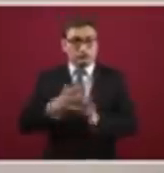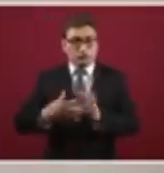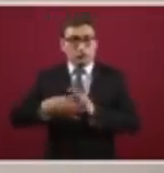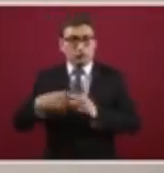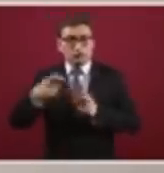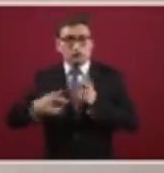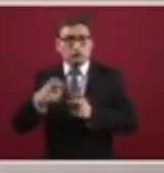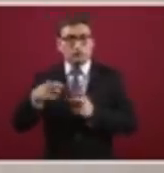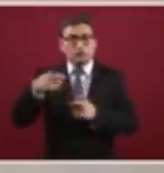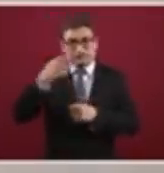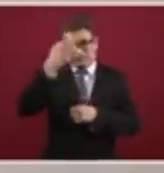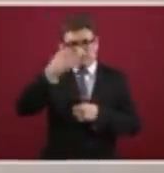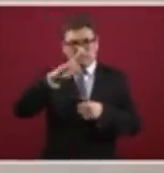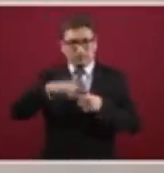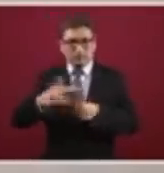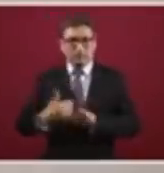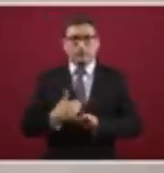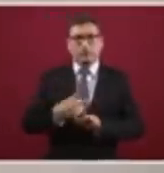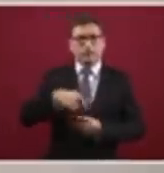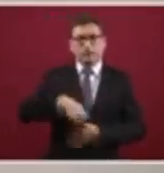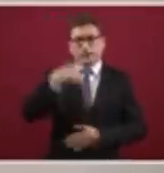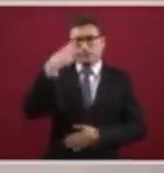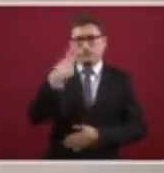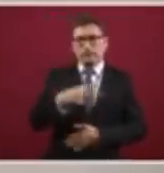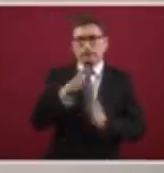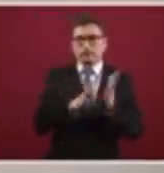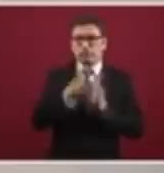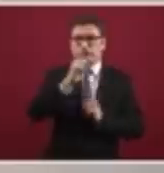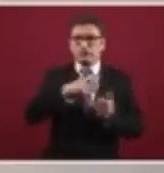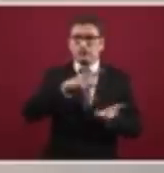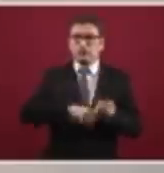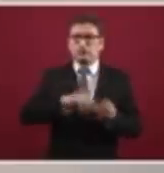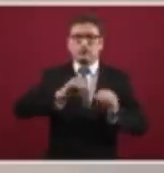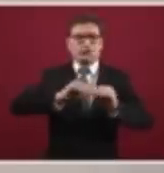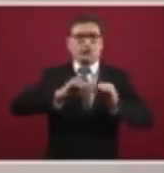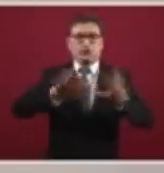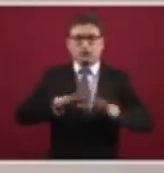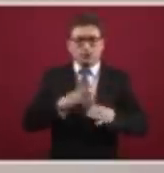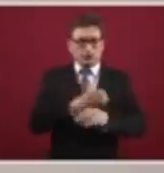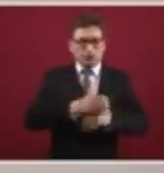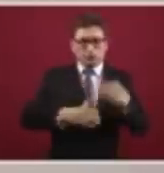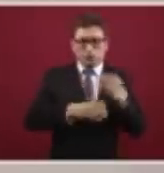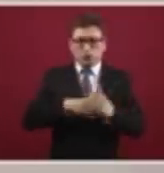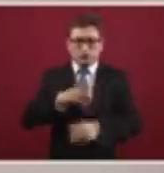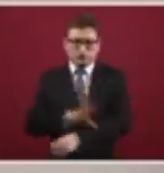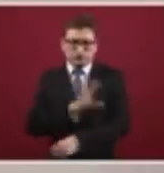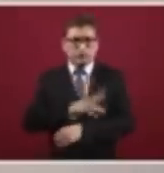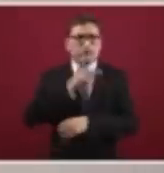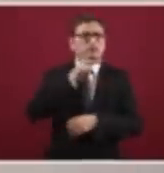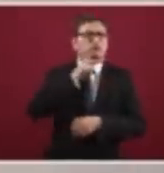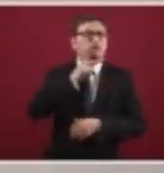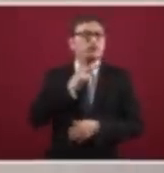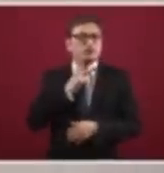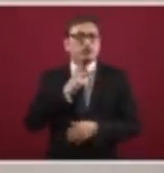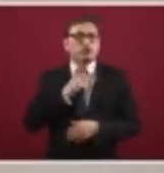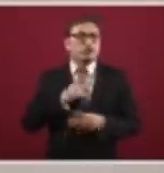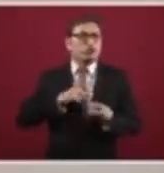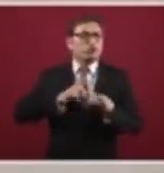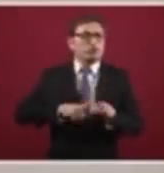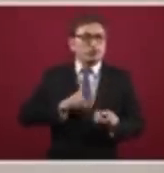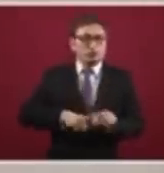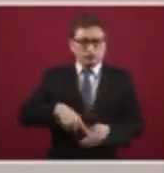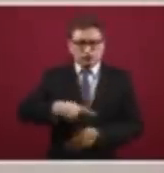quieren un socio extranjero en mexico la constitución es muy clara los recursos energéticos y los yacimientos petroleros son la